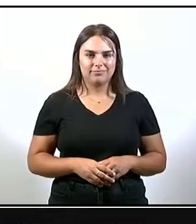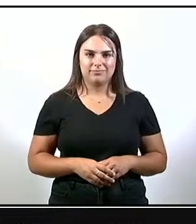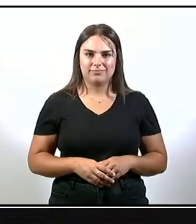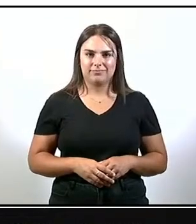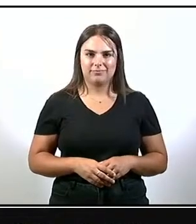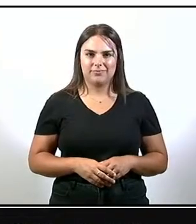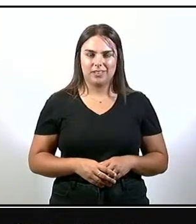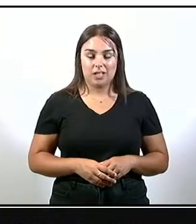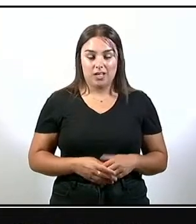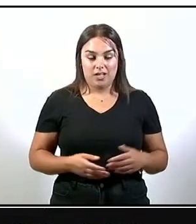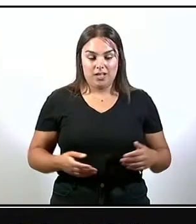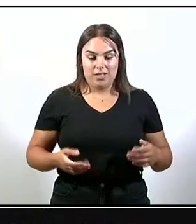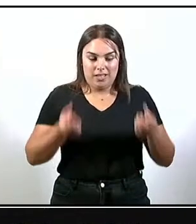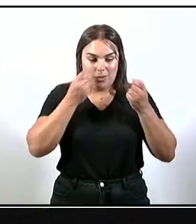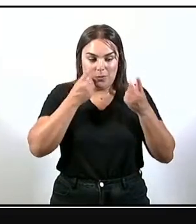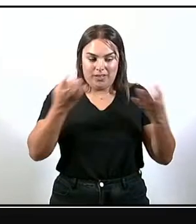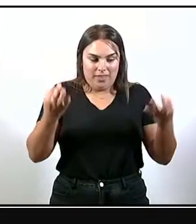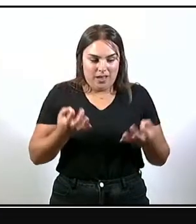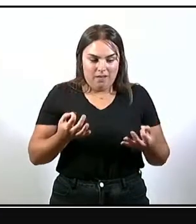No nos engañemos porque